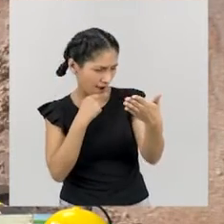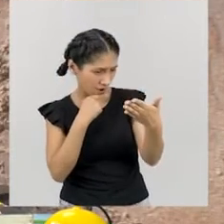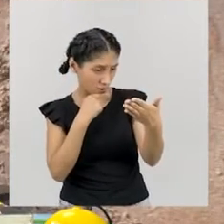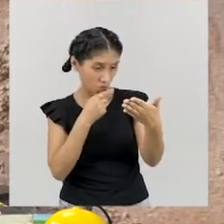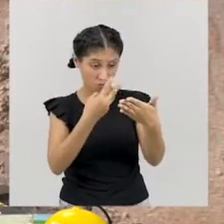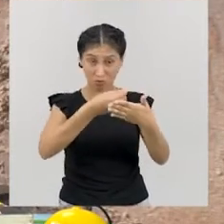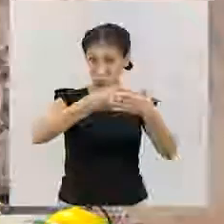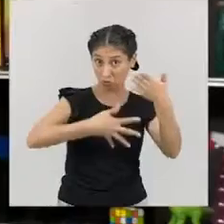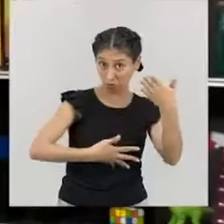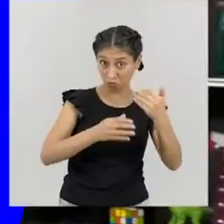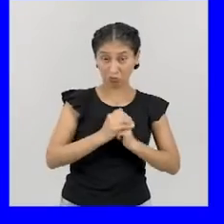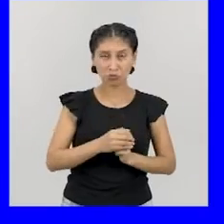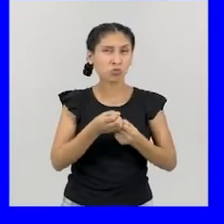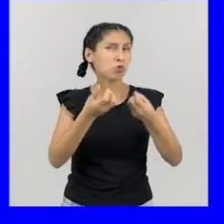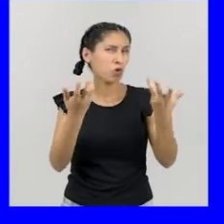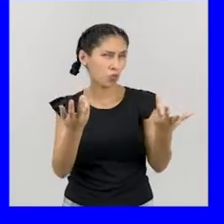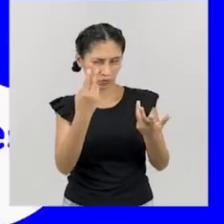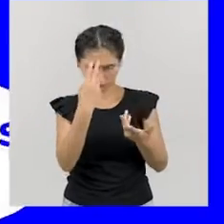propiedades de los textos?